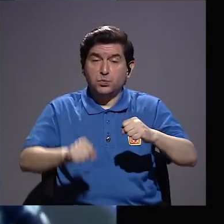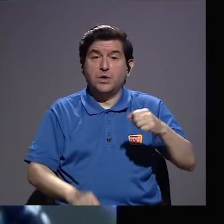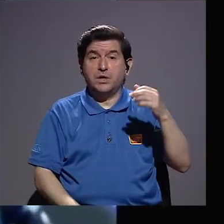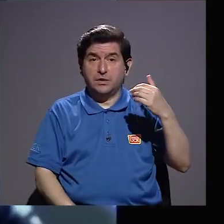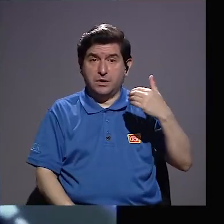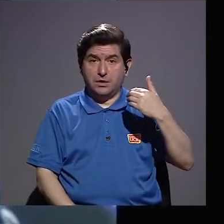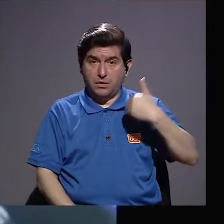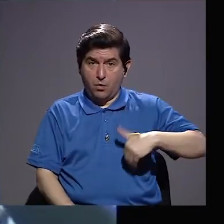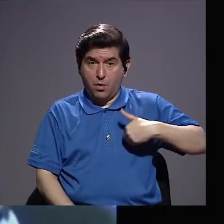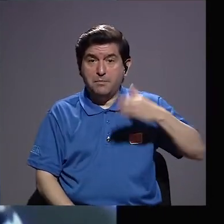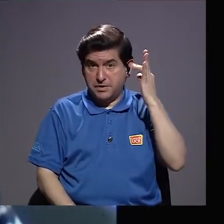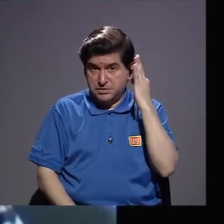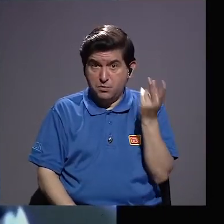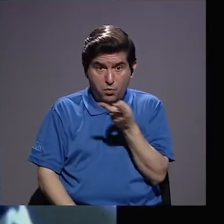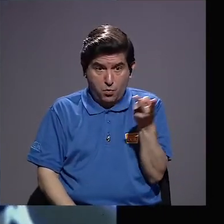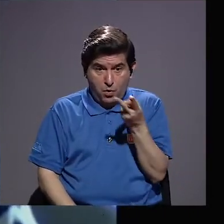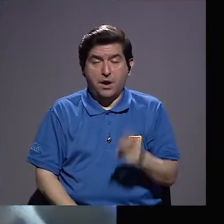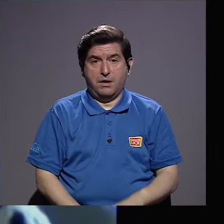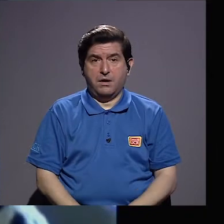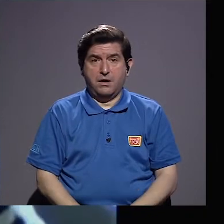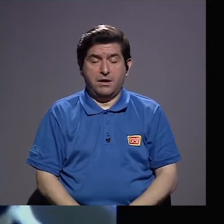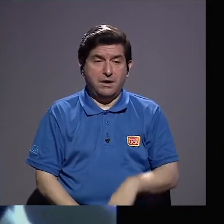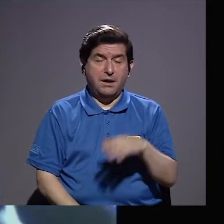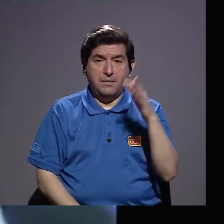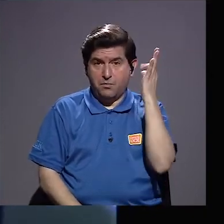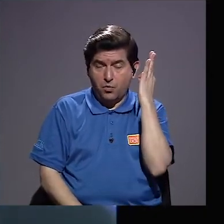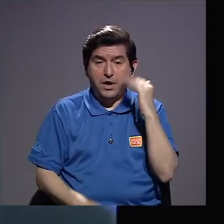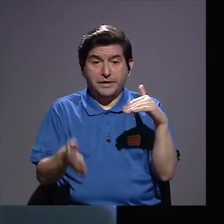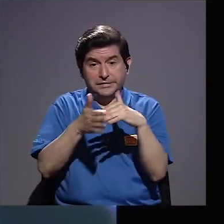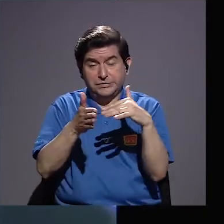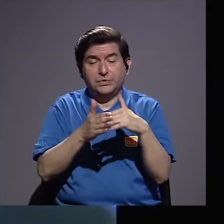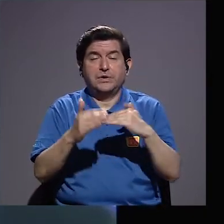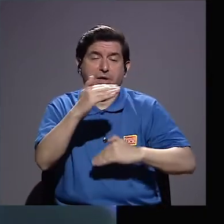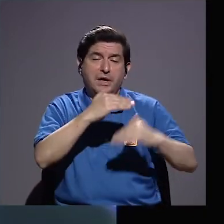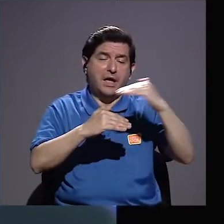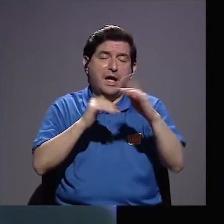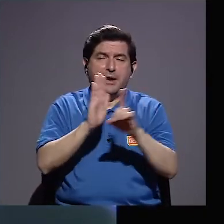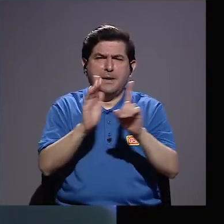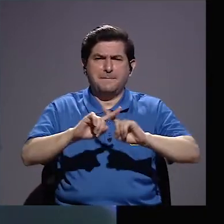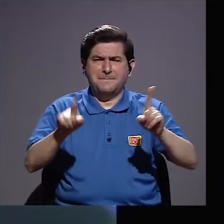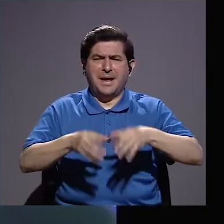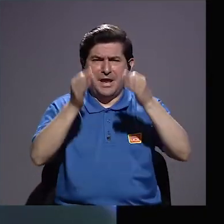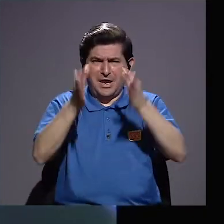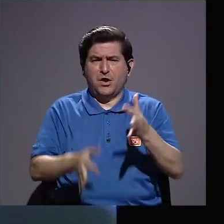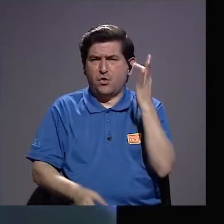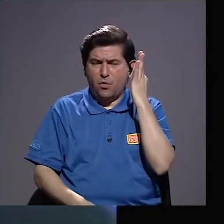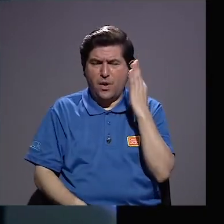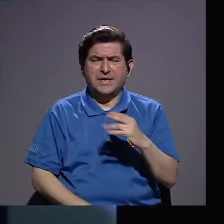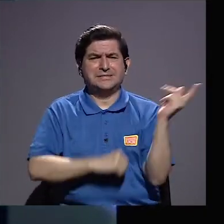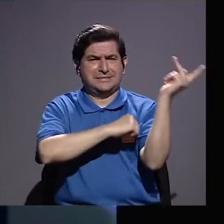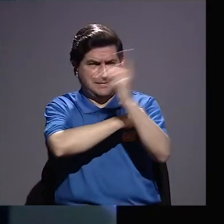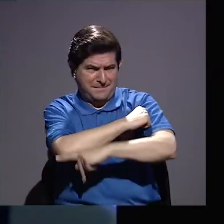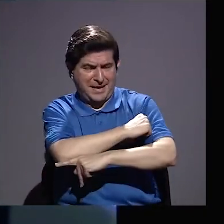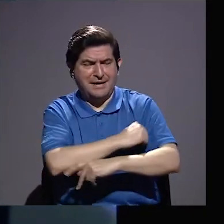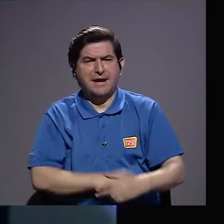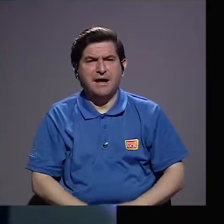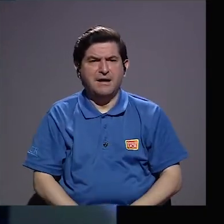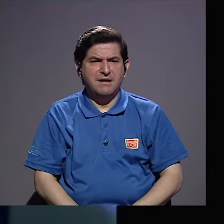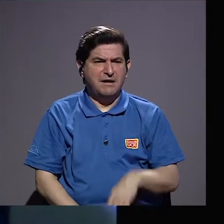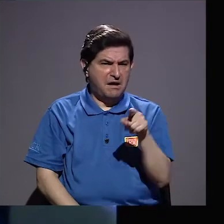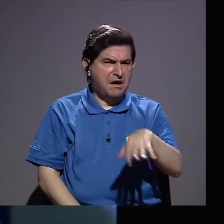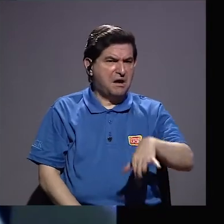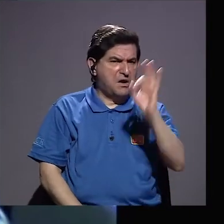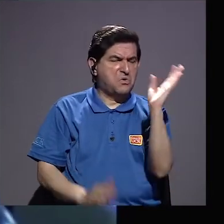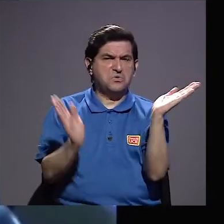ser mujeres y hombres, ¿no? Porque además están formadas en una facultad de derecho, pero de una jueza una jueza penal,